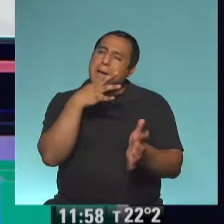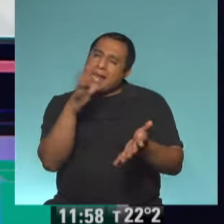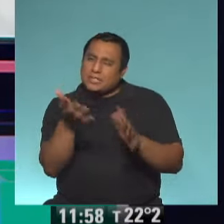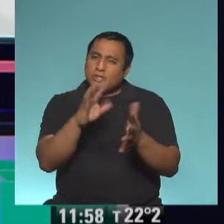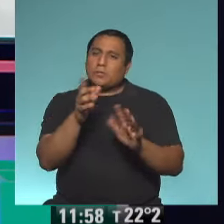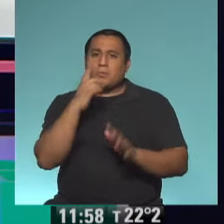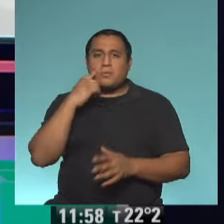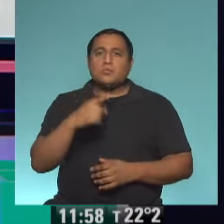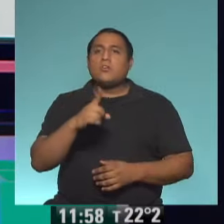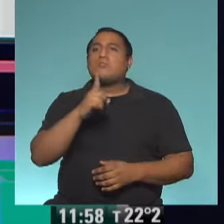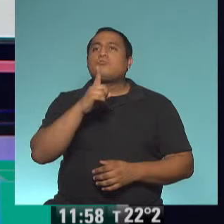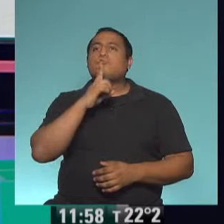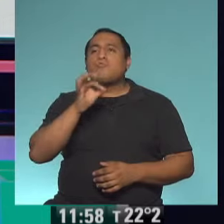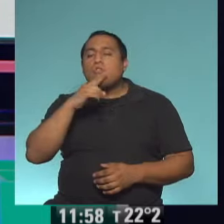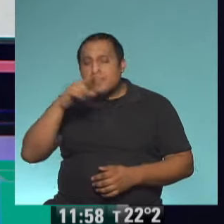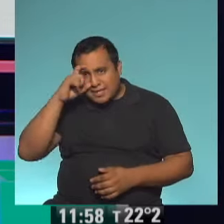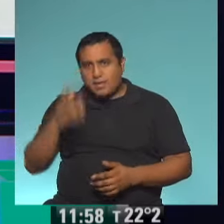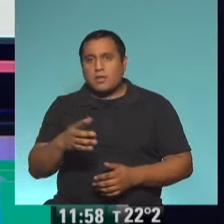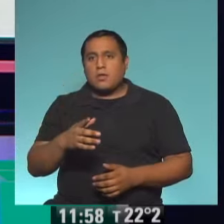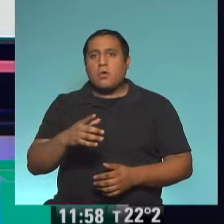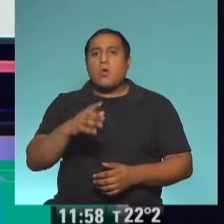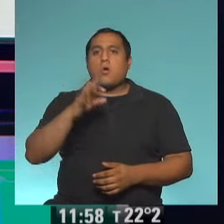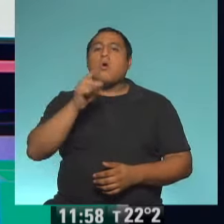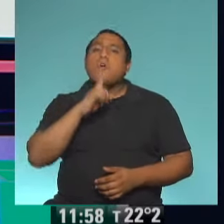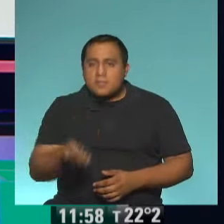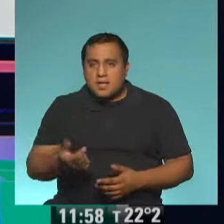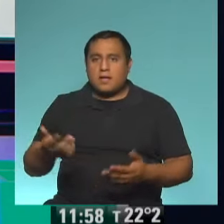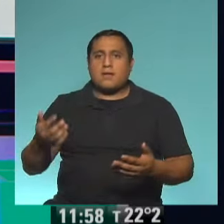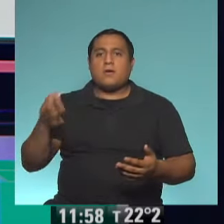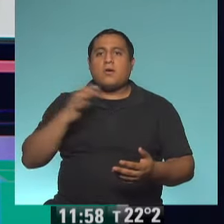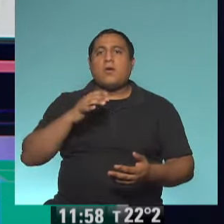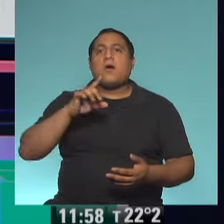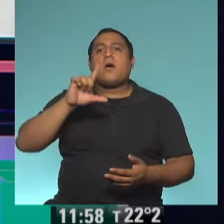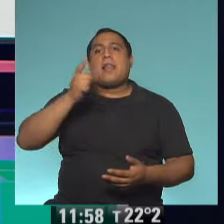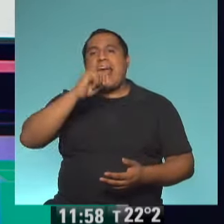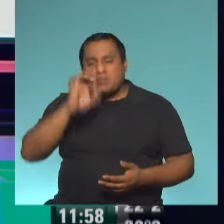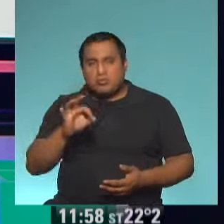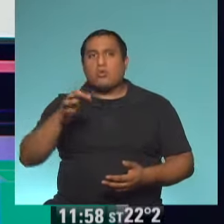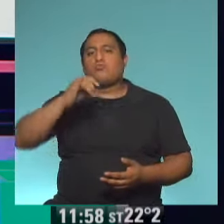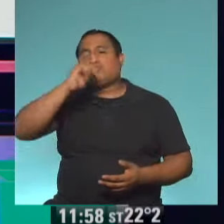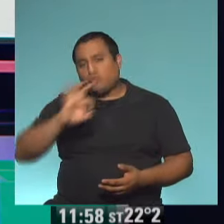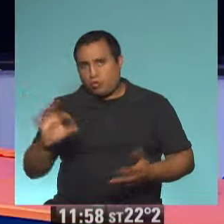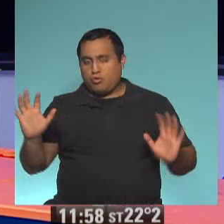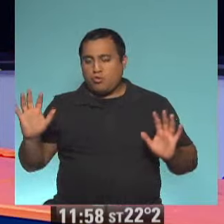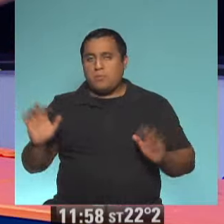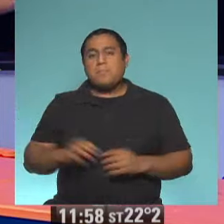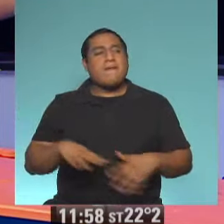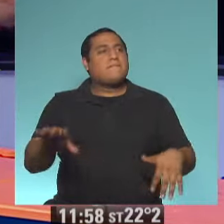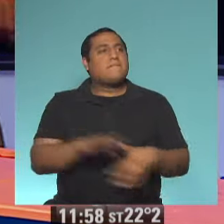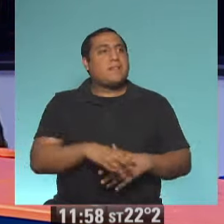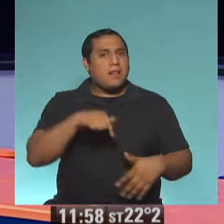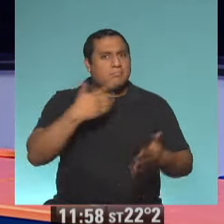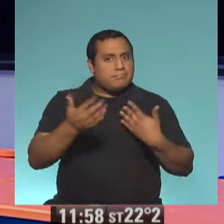pero es zapatote, bolsota, y acá tenemos también pañuelazo. Ahora, señor, ¿vos sabés que justo hablando de